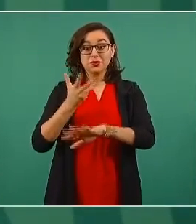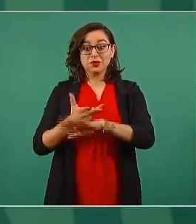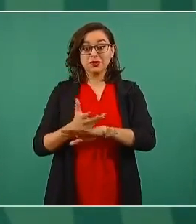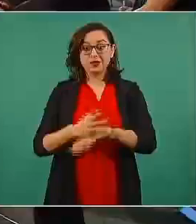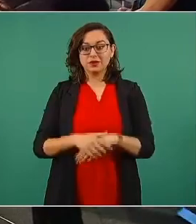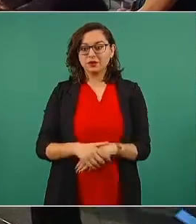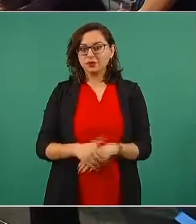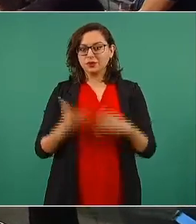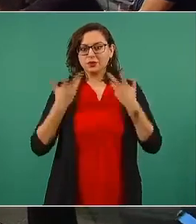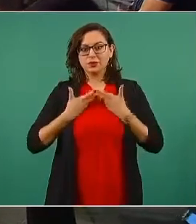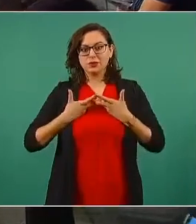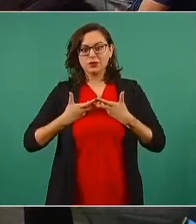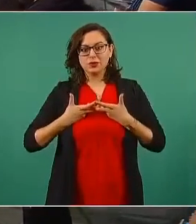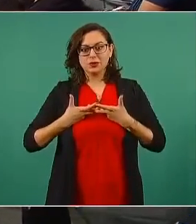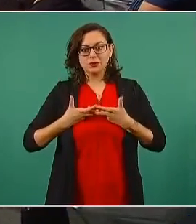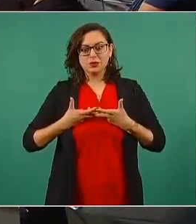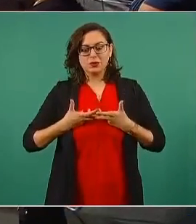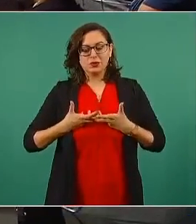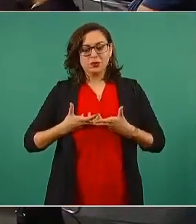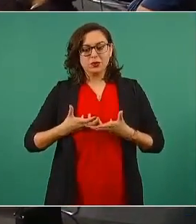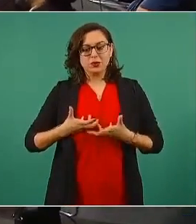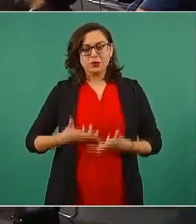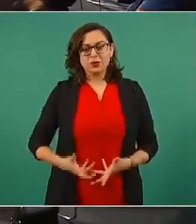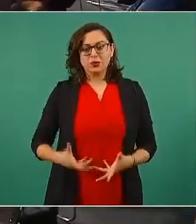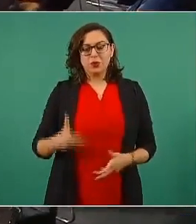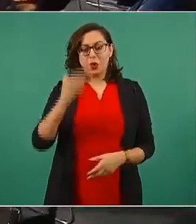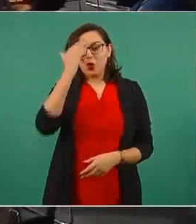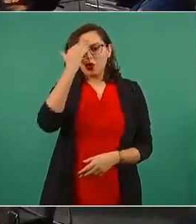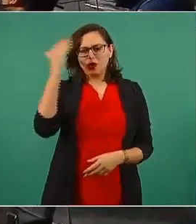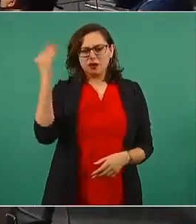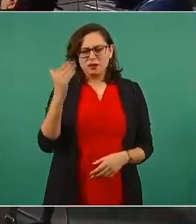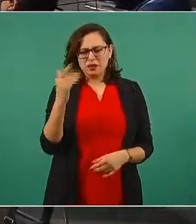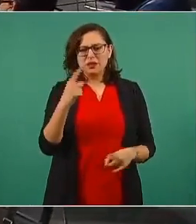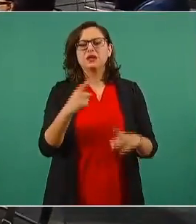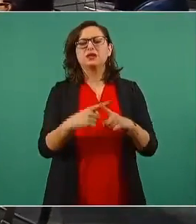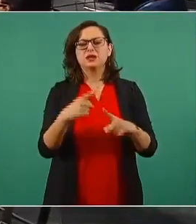Una tragedia. La culpa,